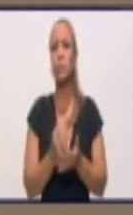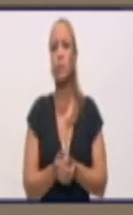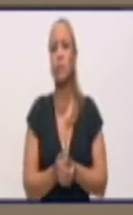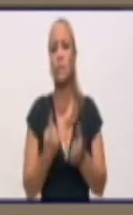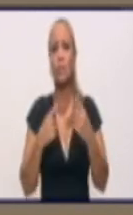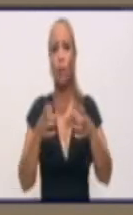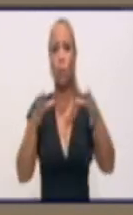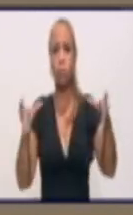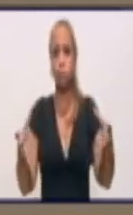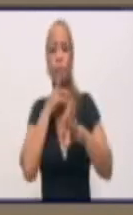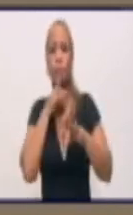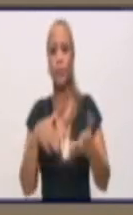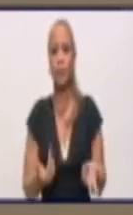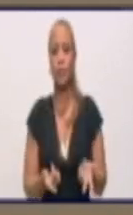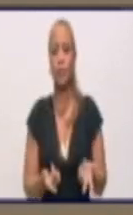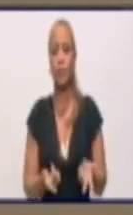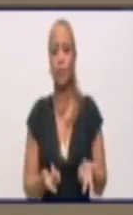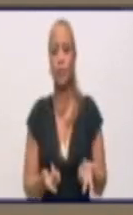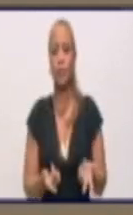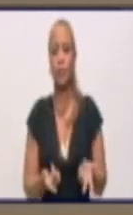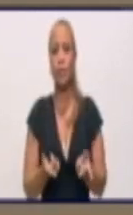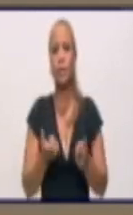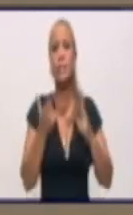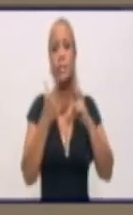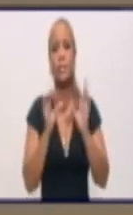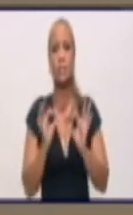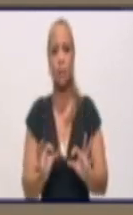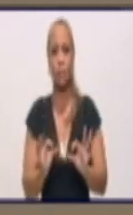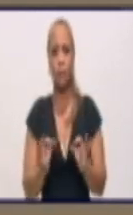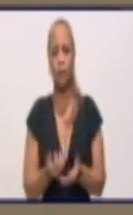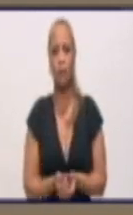depósitos de mayor focalidad. Y entonces siempre